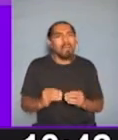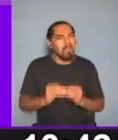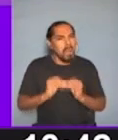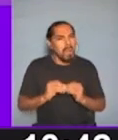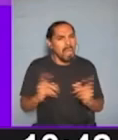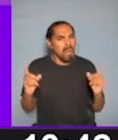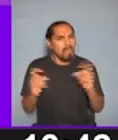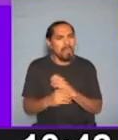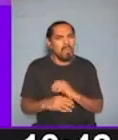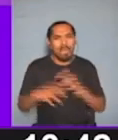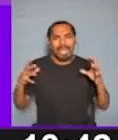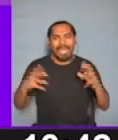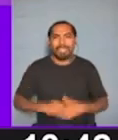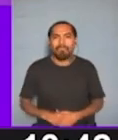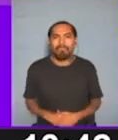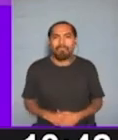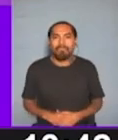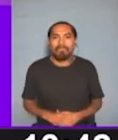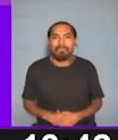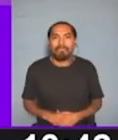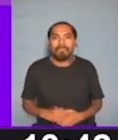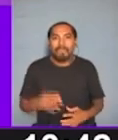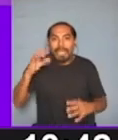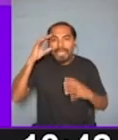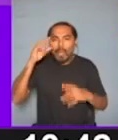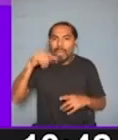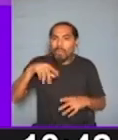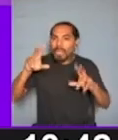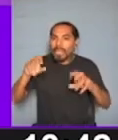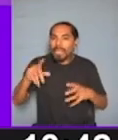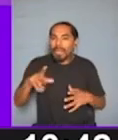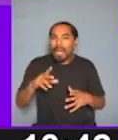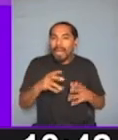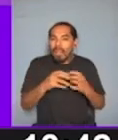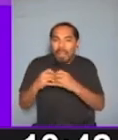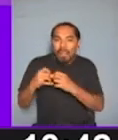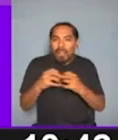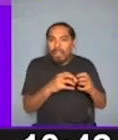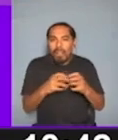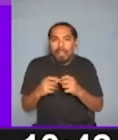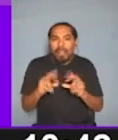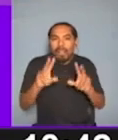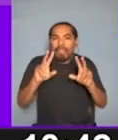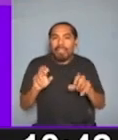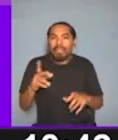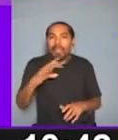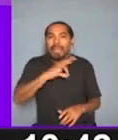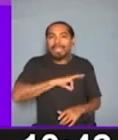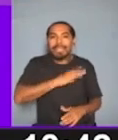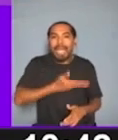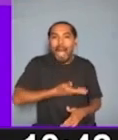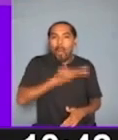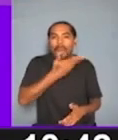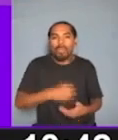En este caso, recordemos que son dentro del marco de negociaciones salariales. Esto es como si fuera ya un marco de